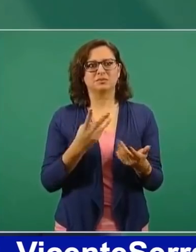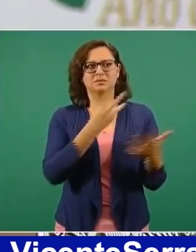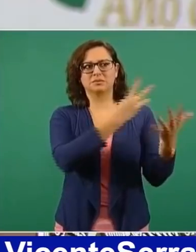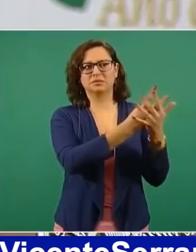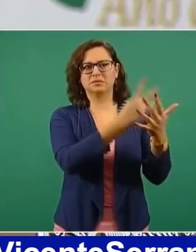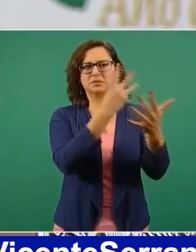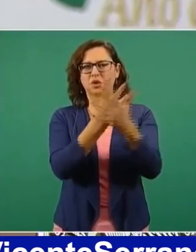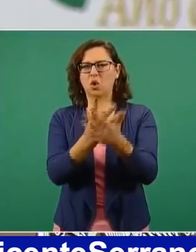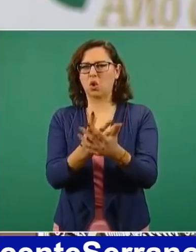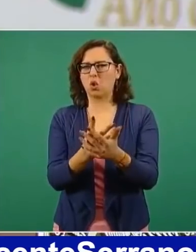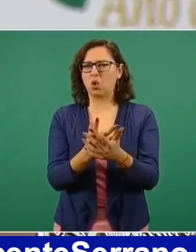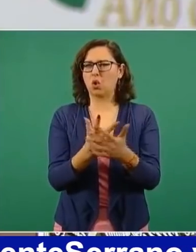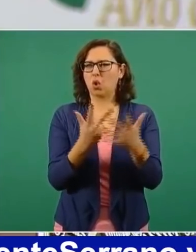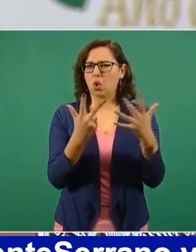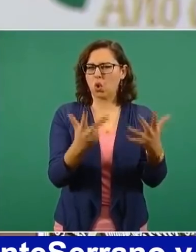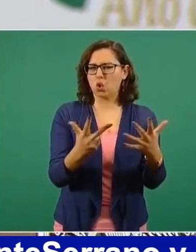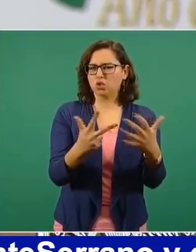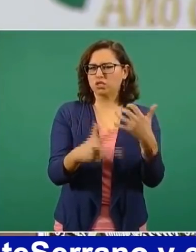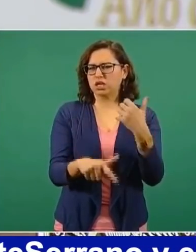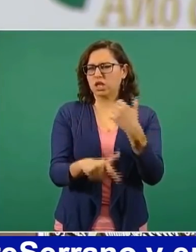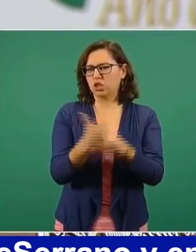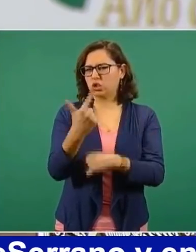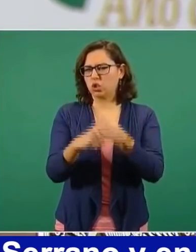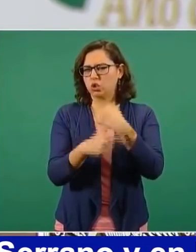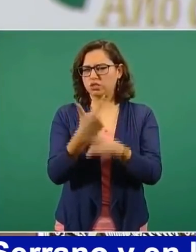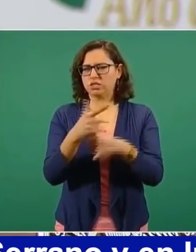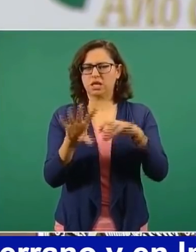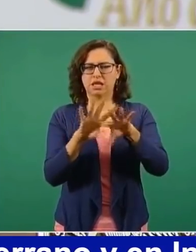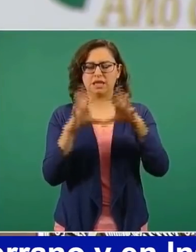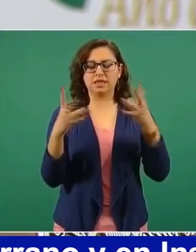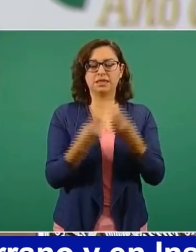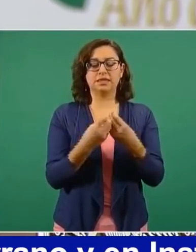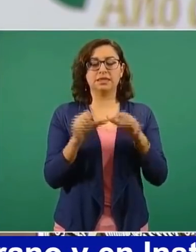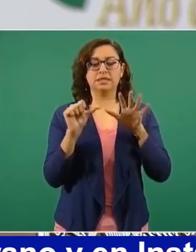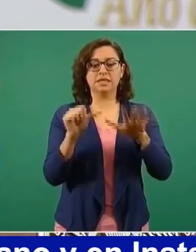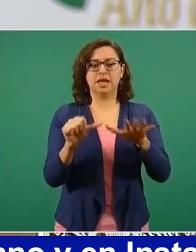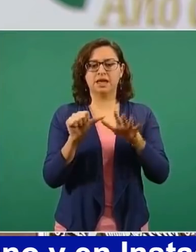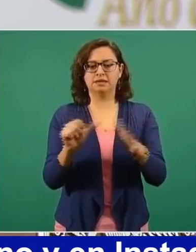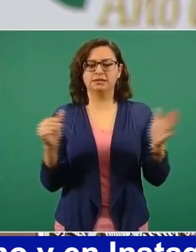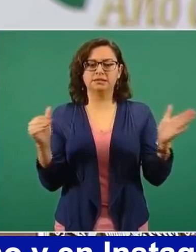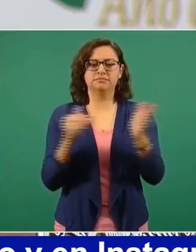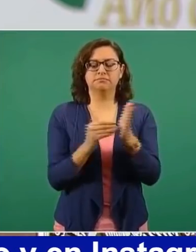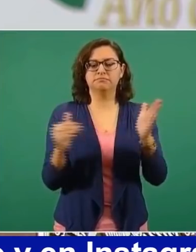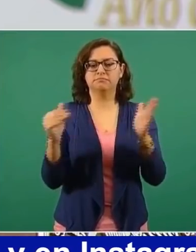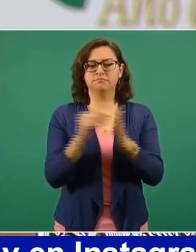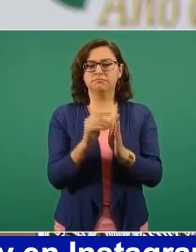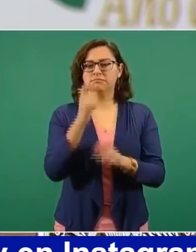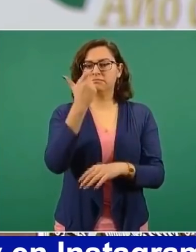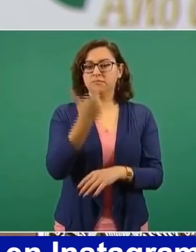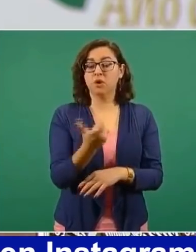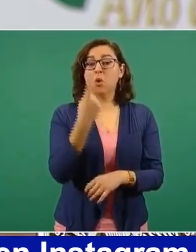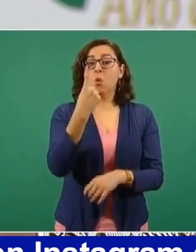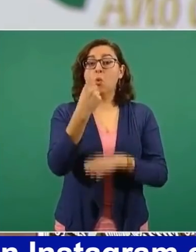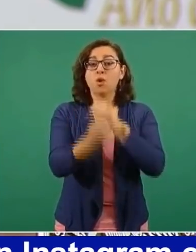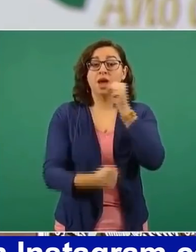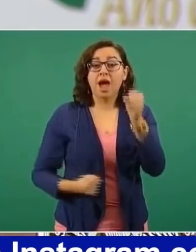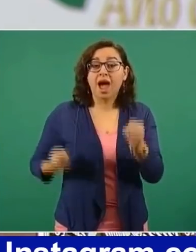reclusorios, alrededor de 16,000 millones de pesos al año, un contrato?